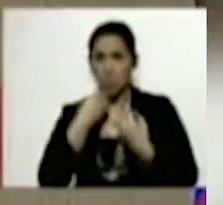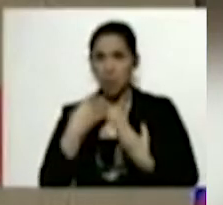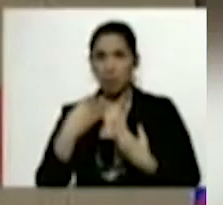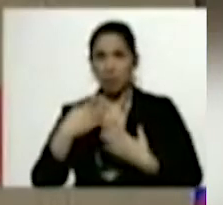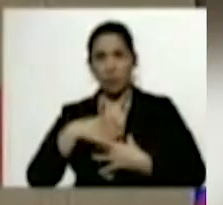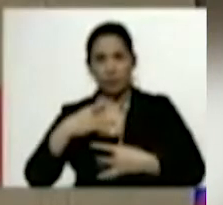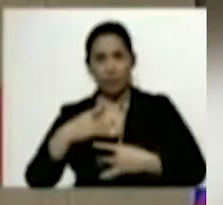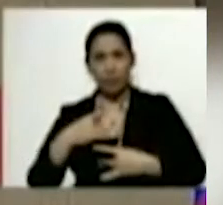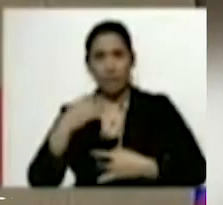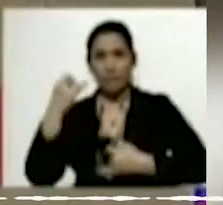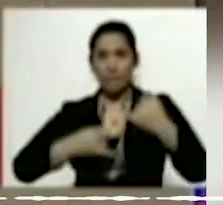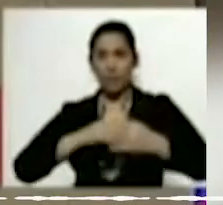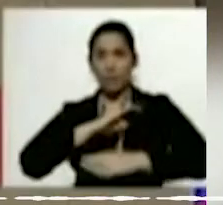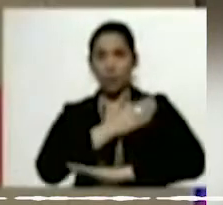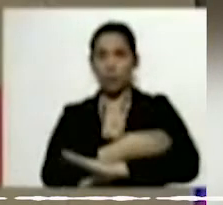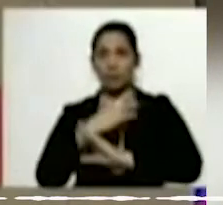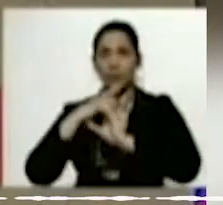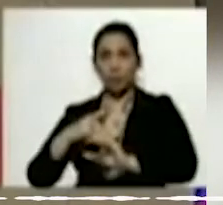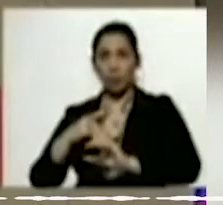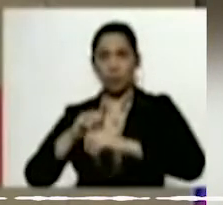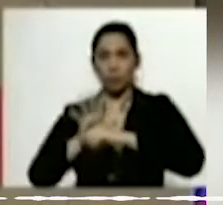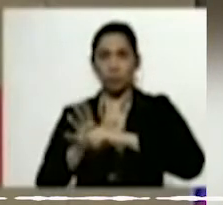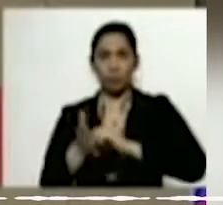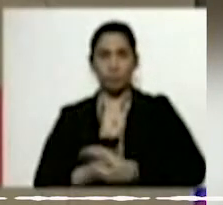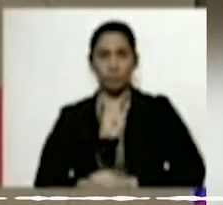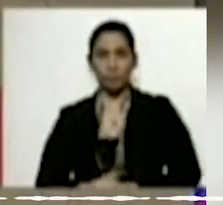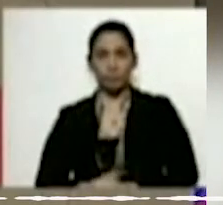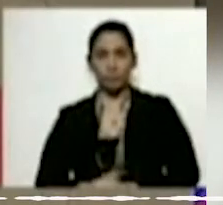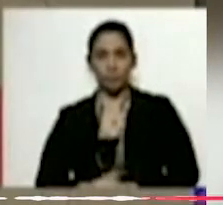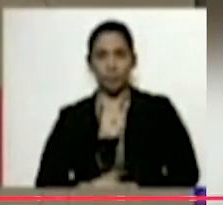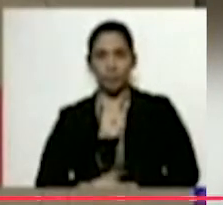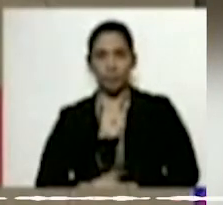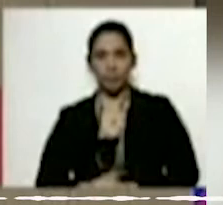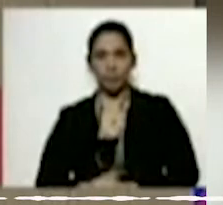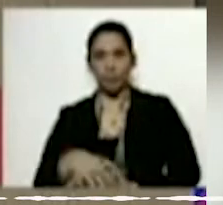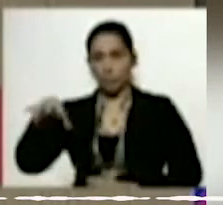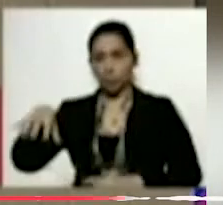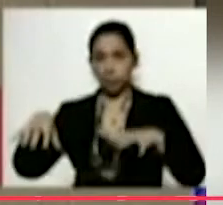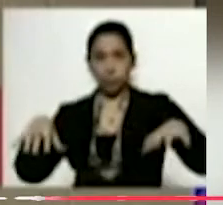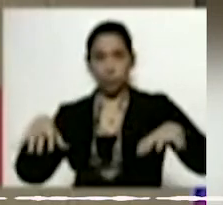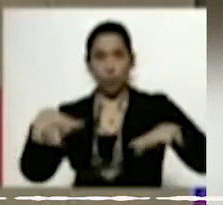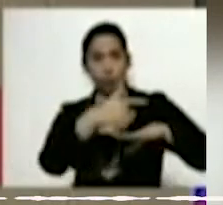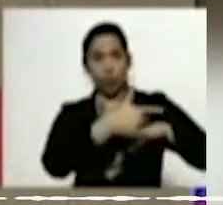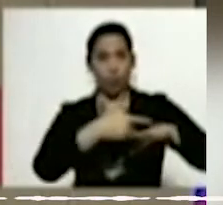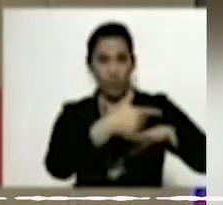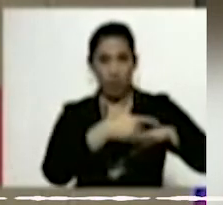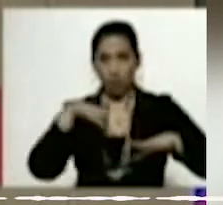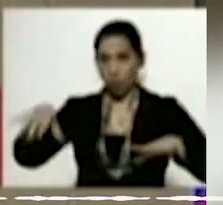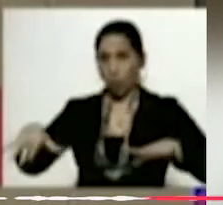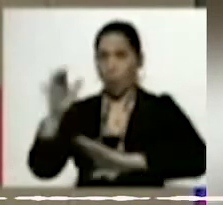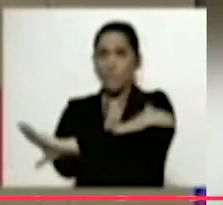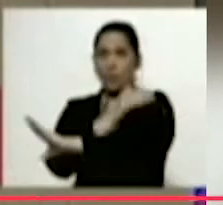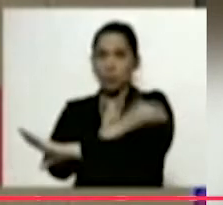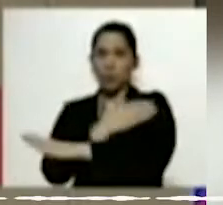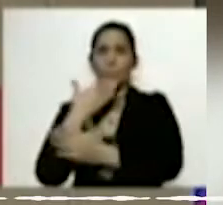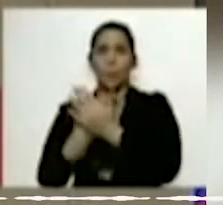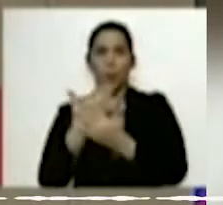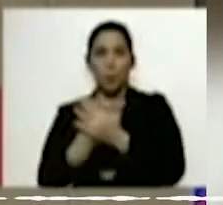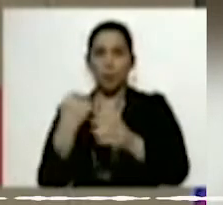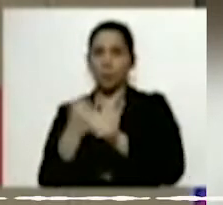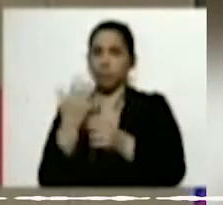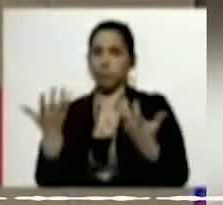Con el fin de fortalecer la respuesta al COVID-19, ambas partes proponen trabajar